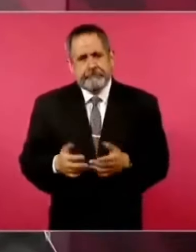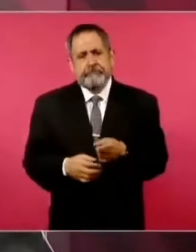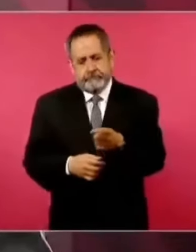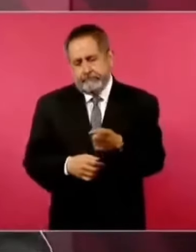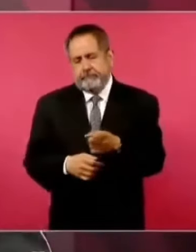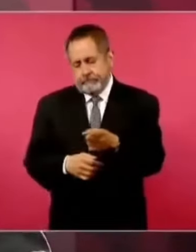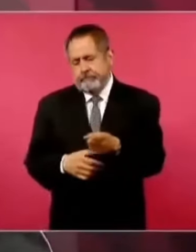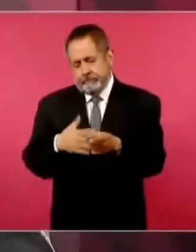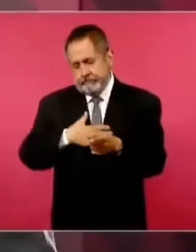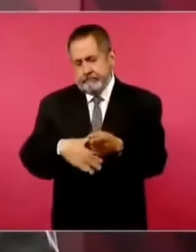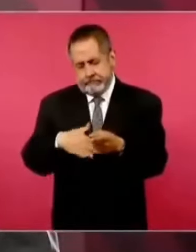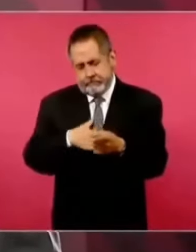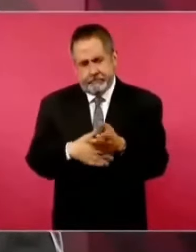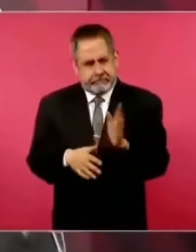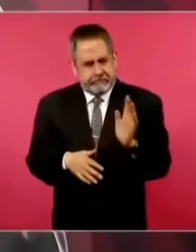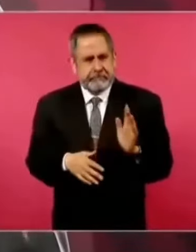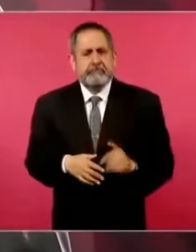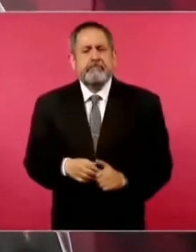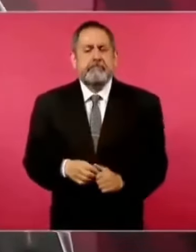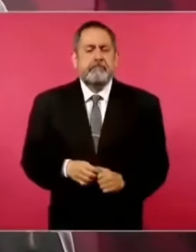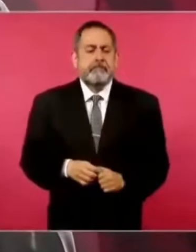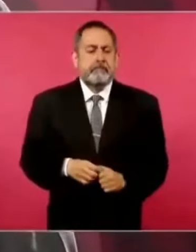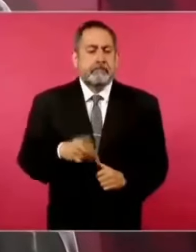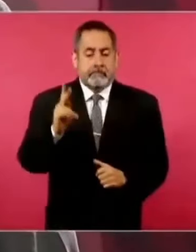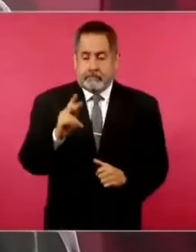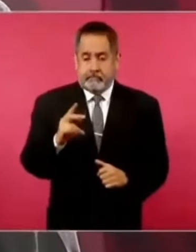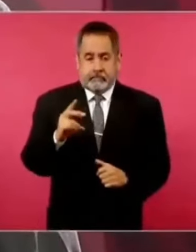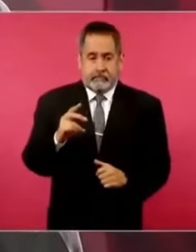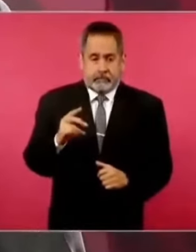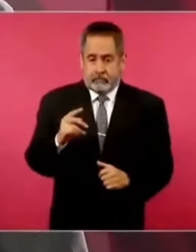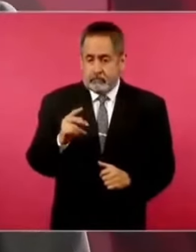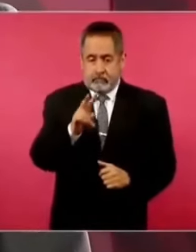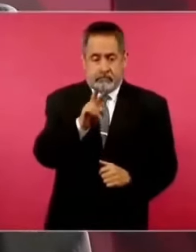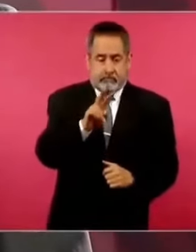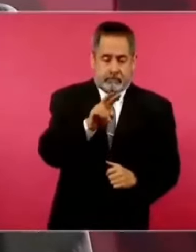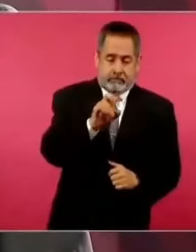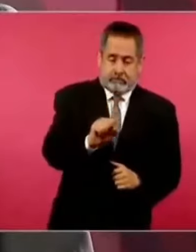Pero pues un fin de semana nada más.